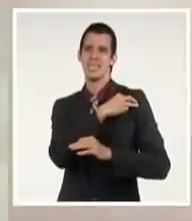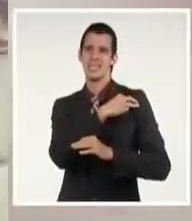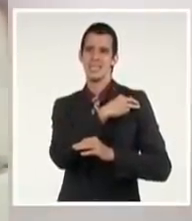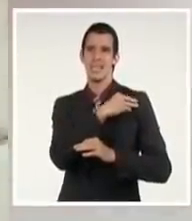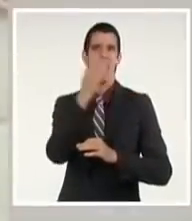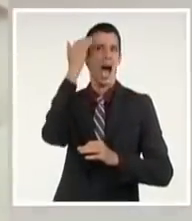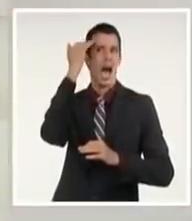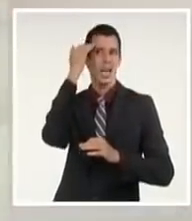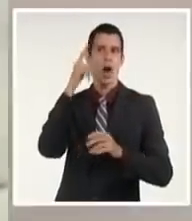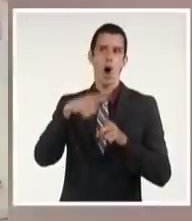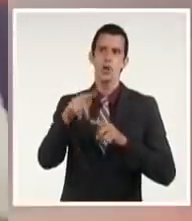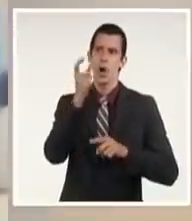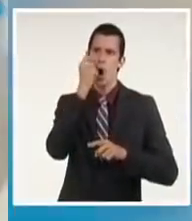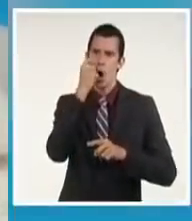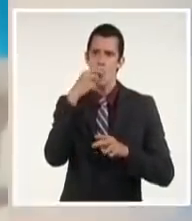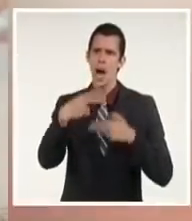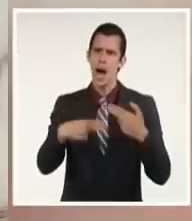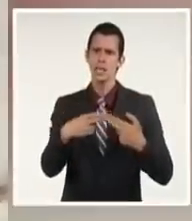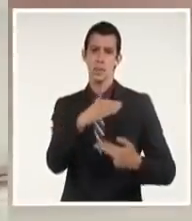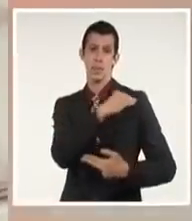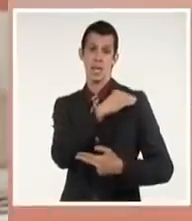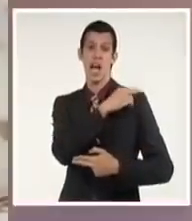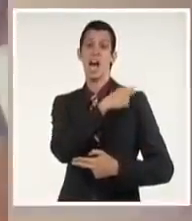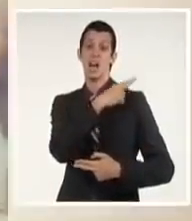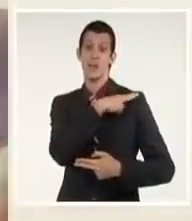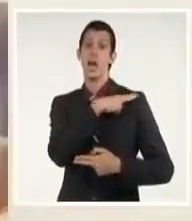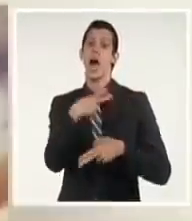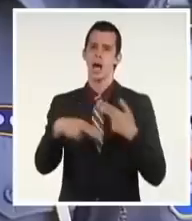dos ciudadanos son los que nos retiran